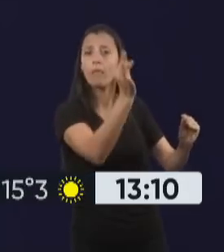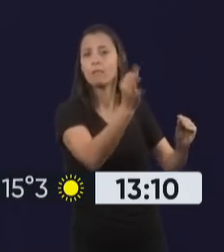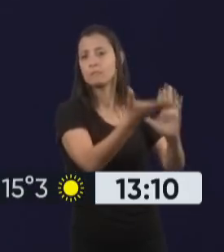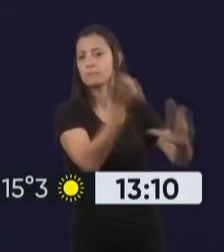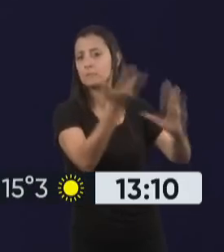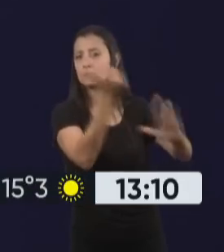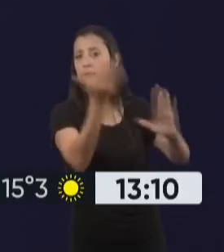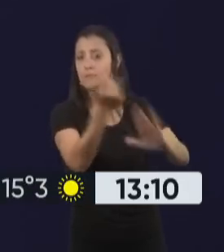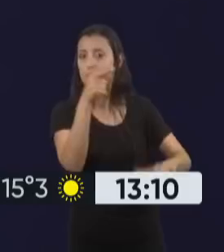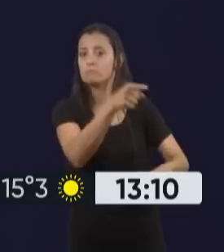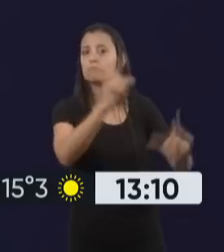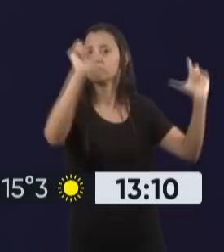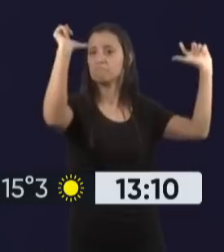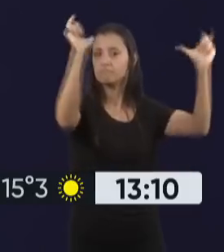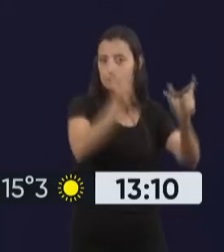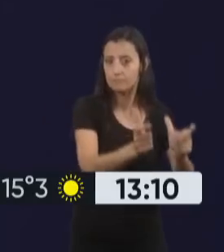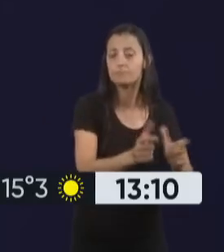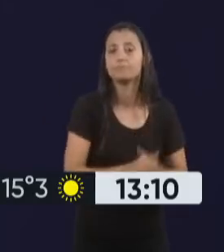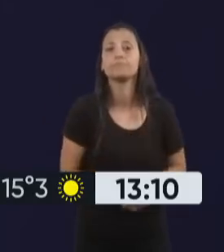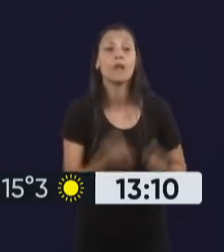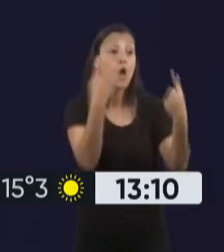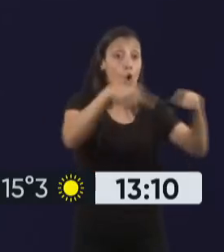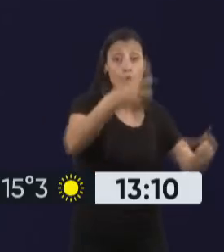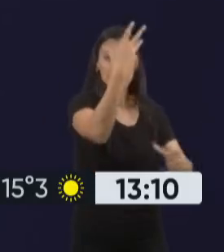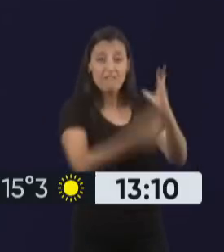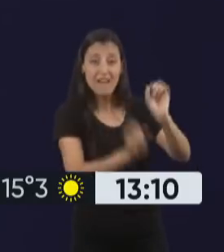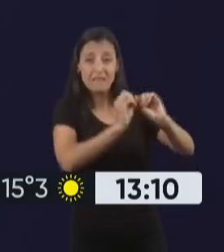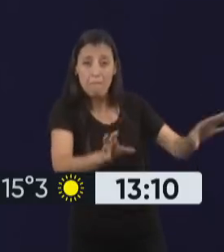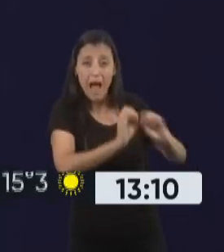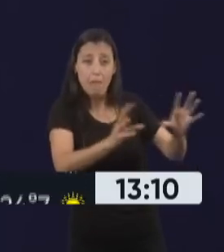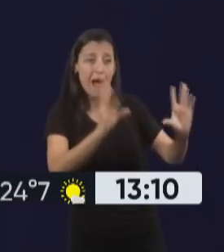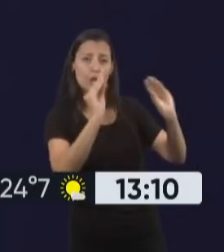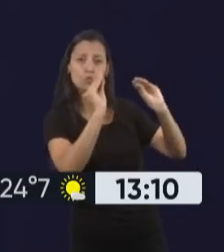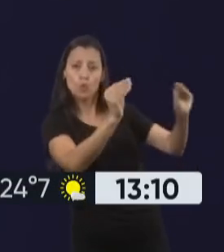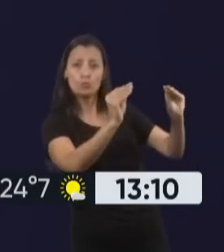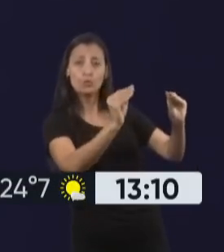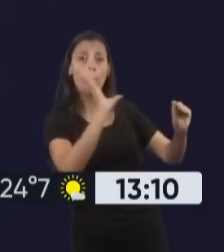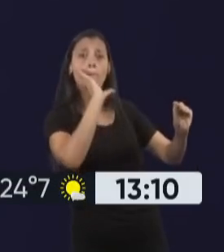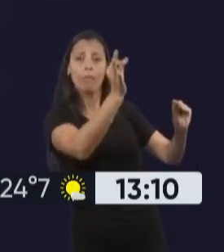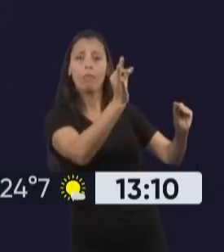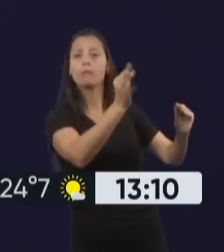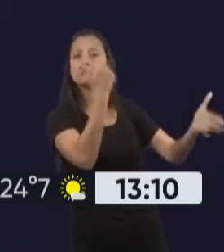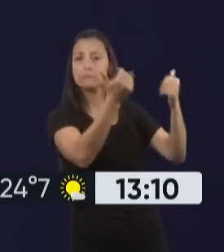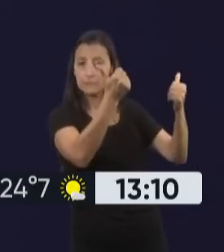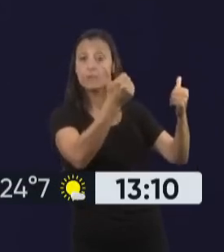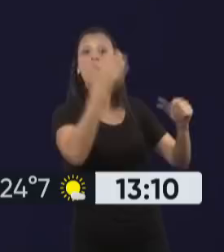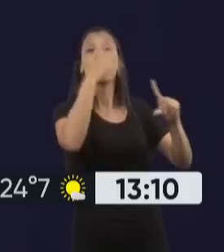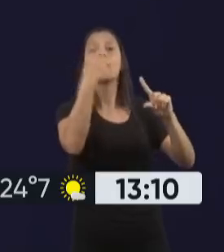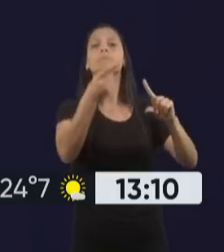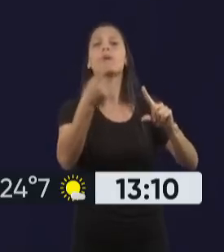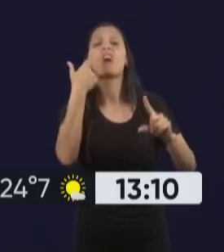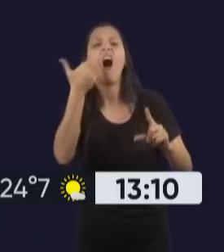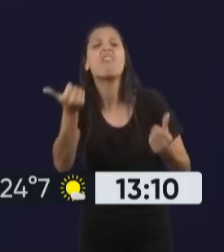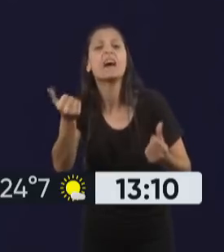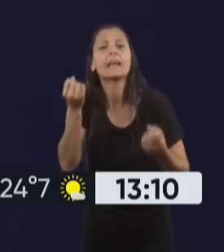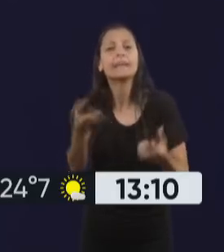Lo que se veía más a simple vista, y después tenés que ir más profunda de manera más profunda en